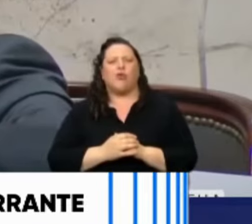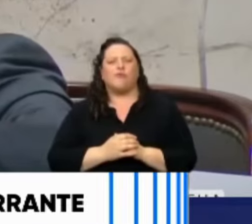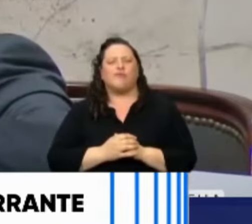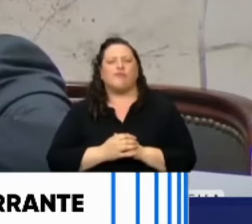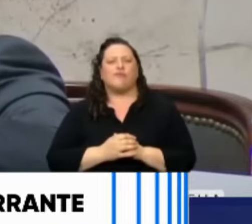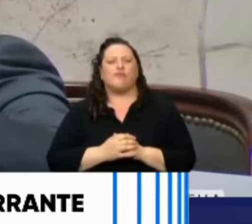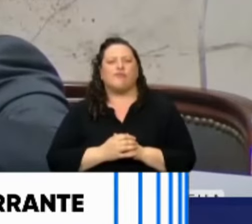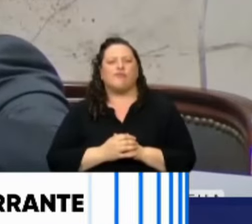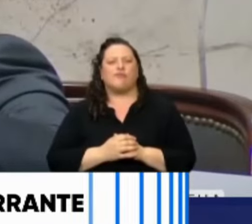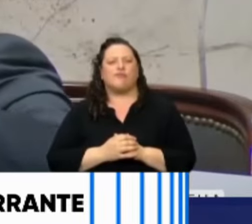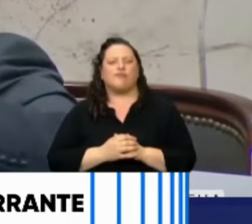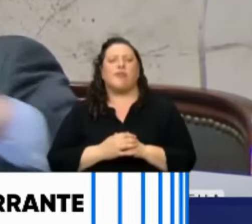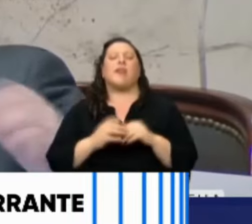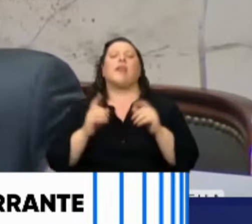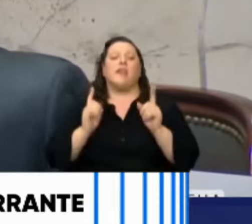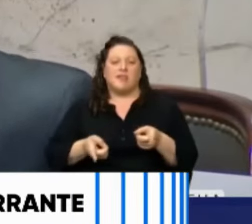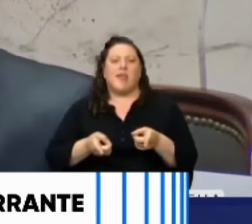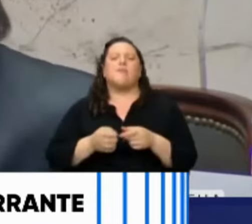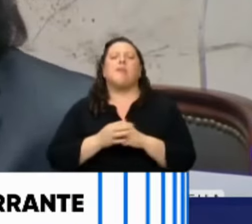A su vez,